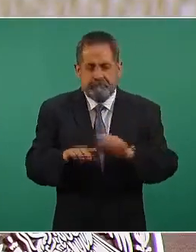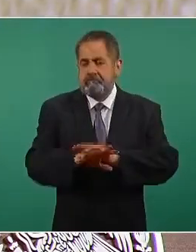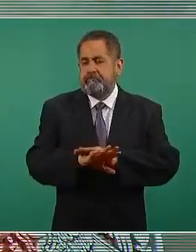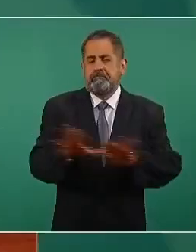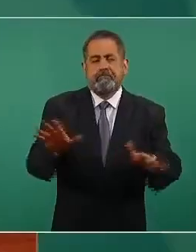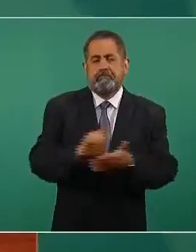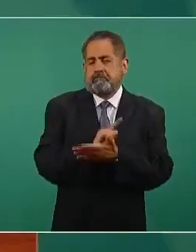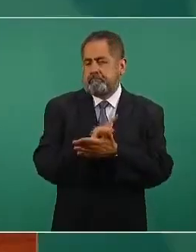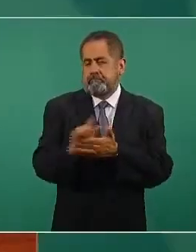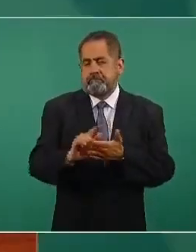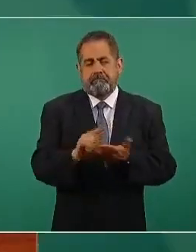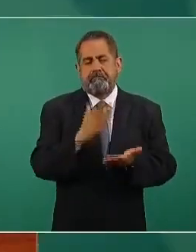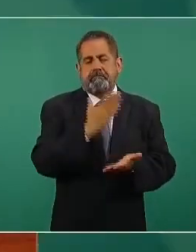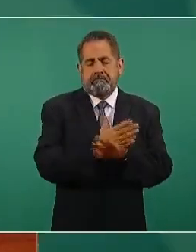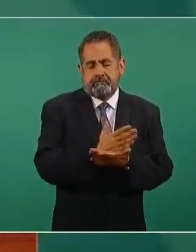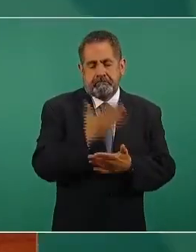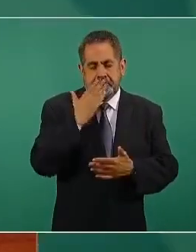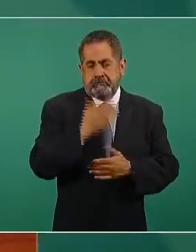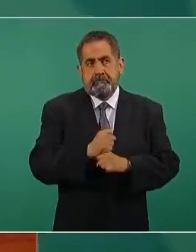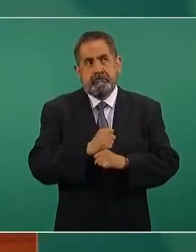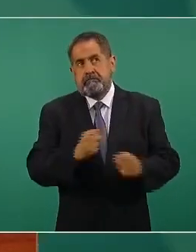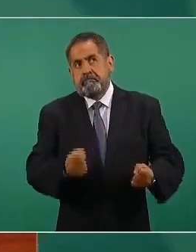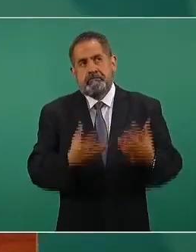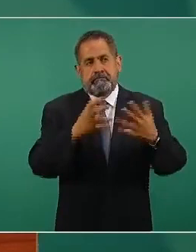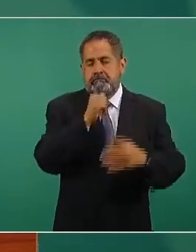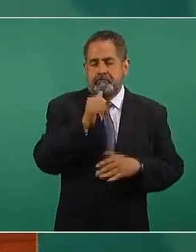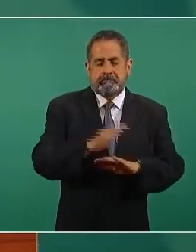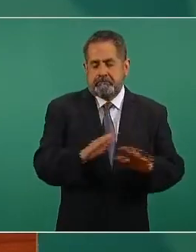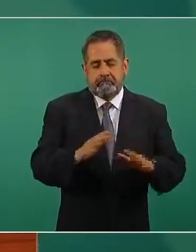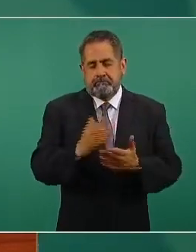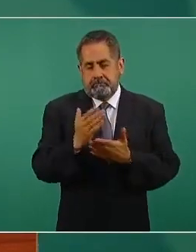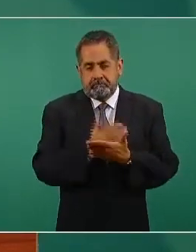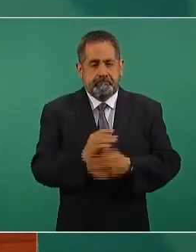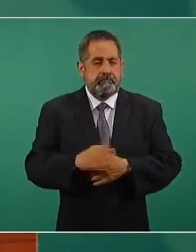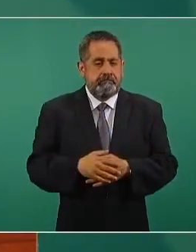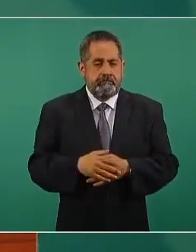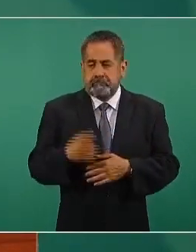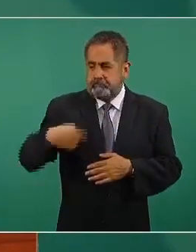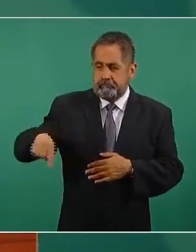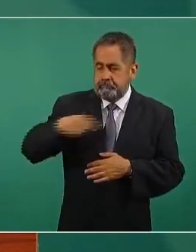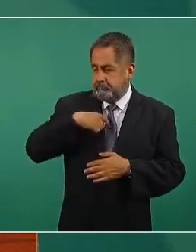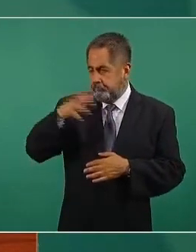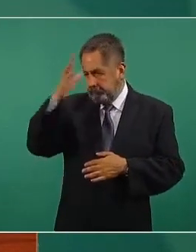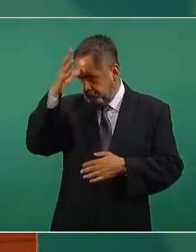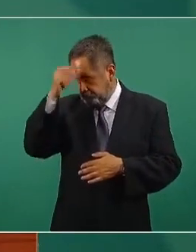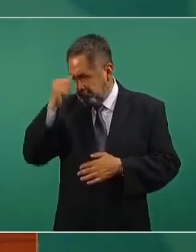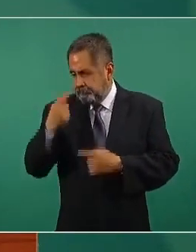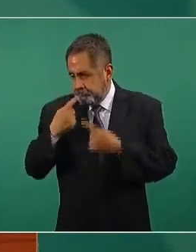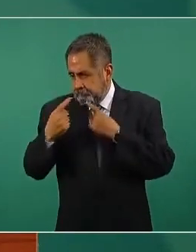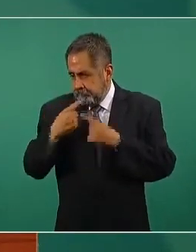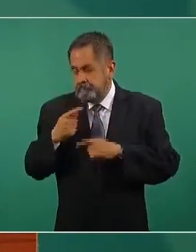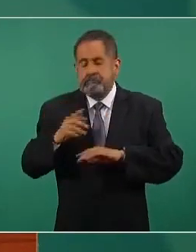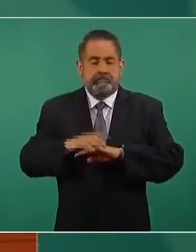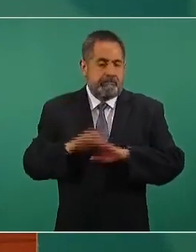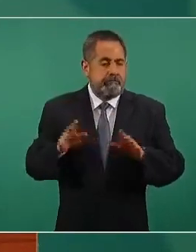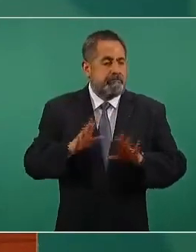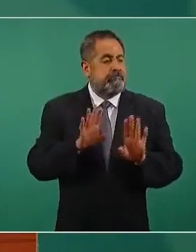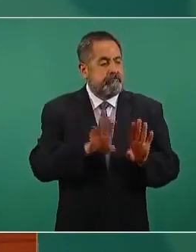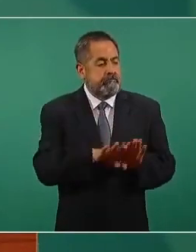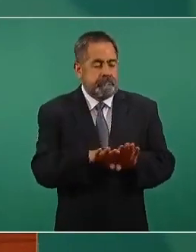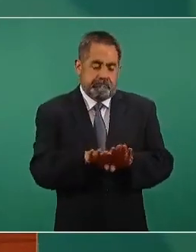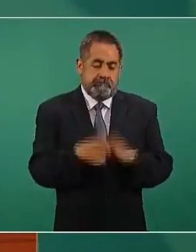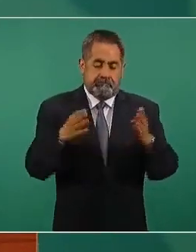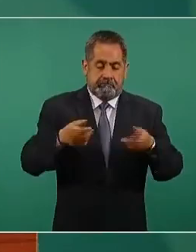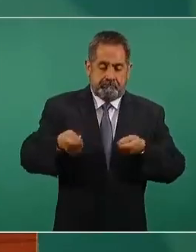0% de explosividad. Se acuerda por parte de las instituciones de los tres niveles de gobierno la apertura a